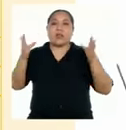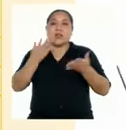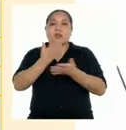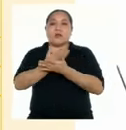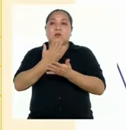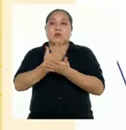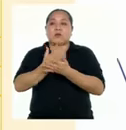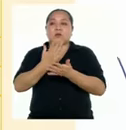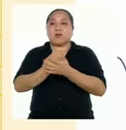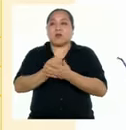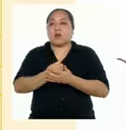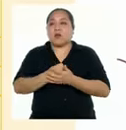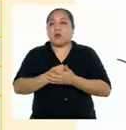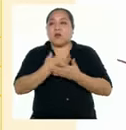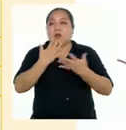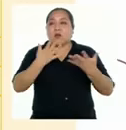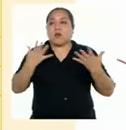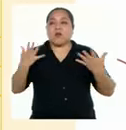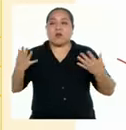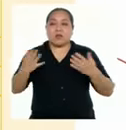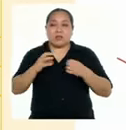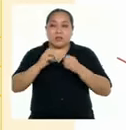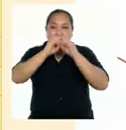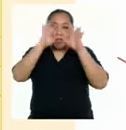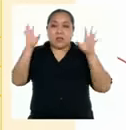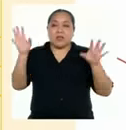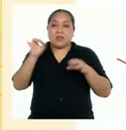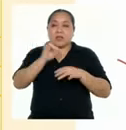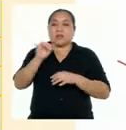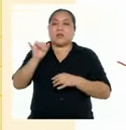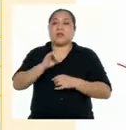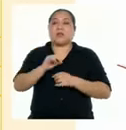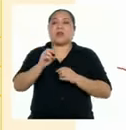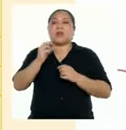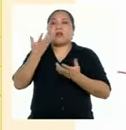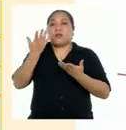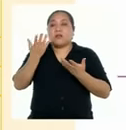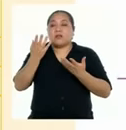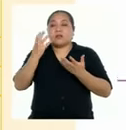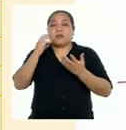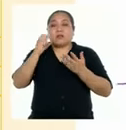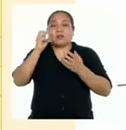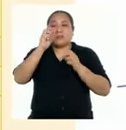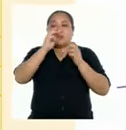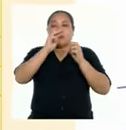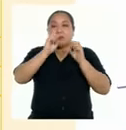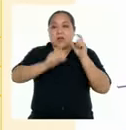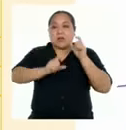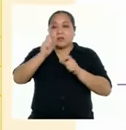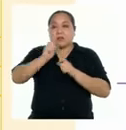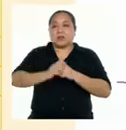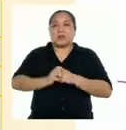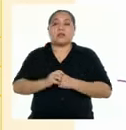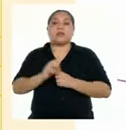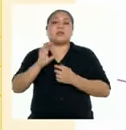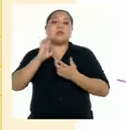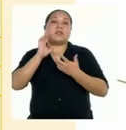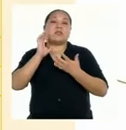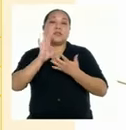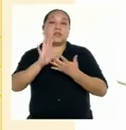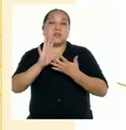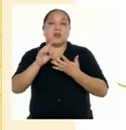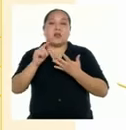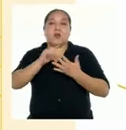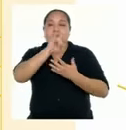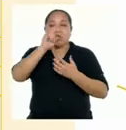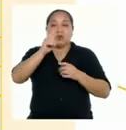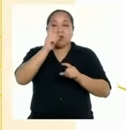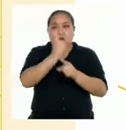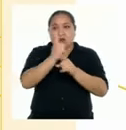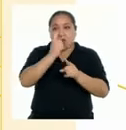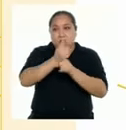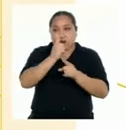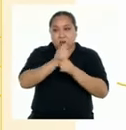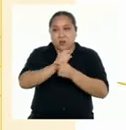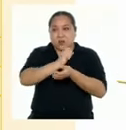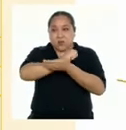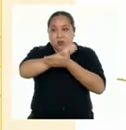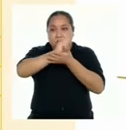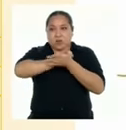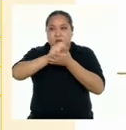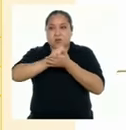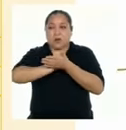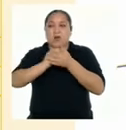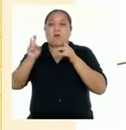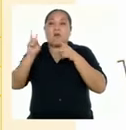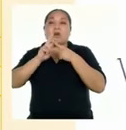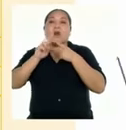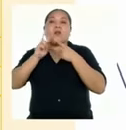bien común, la ciudadanía y el ambiente. 5. Uso adecuadamente los recursos ortográficos y gramaticales, un vocabulario variado y